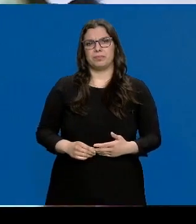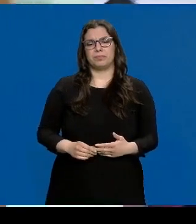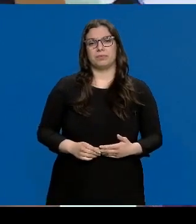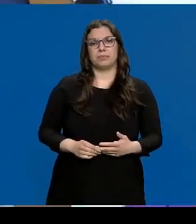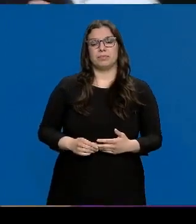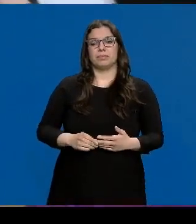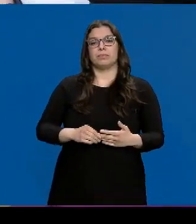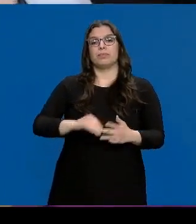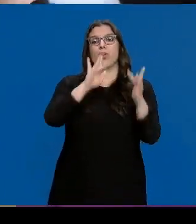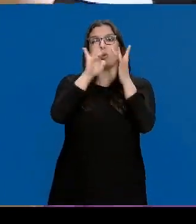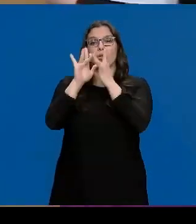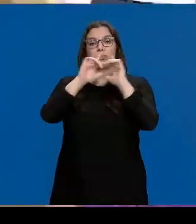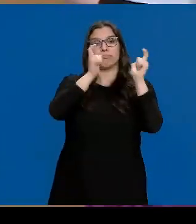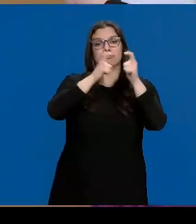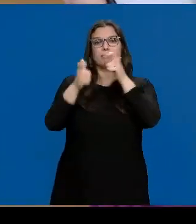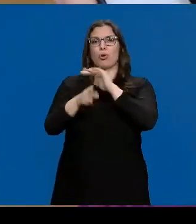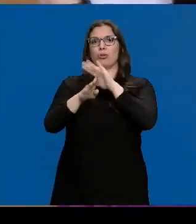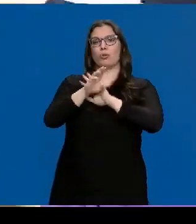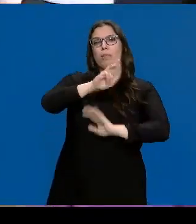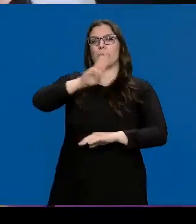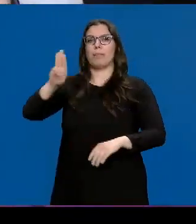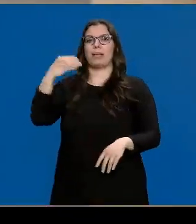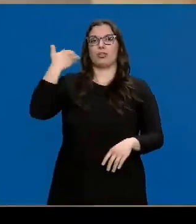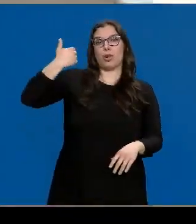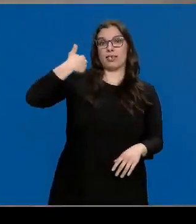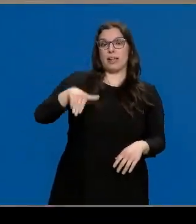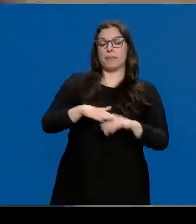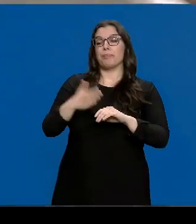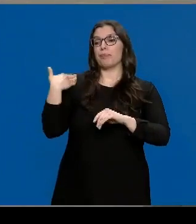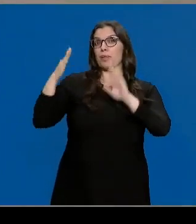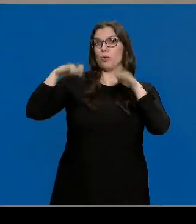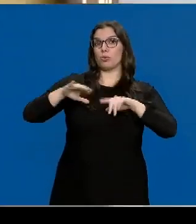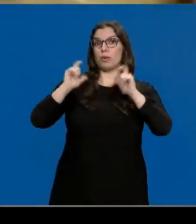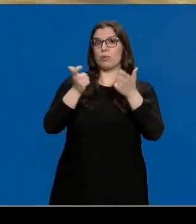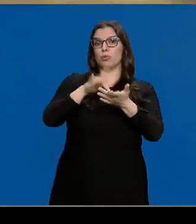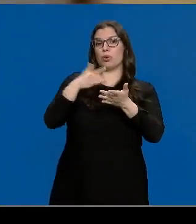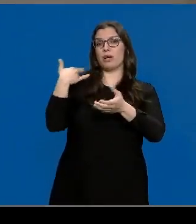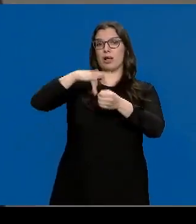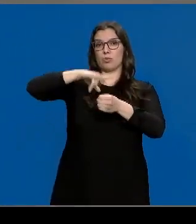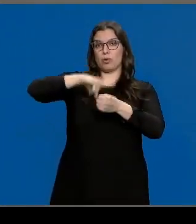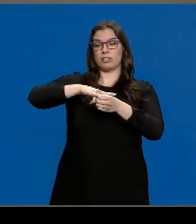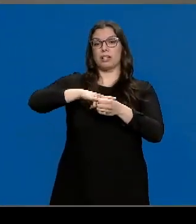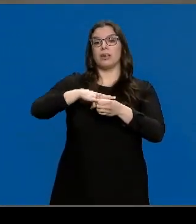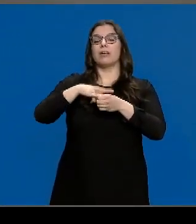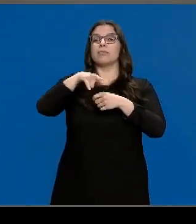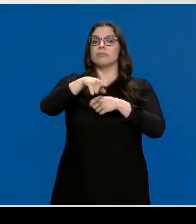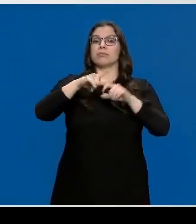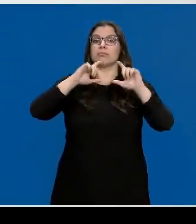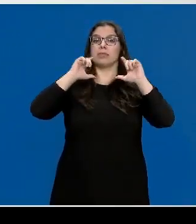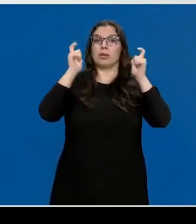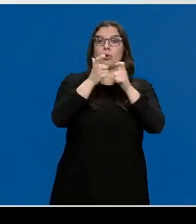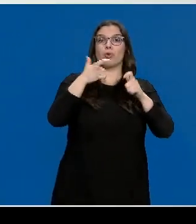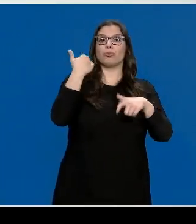Continúan los contactos entre Partido Popular y Soria Ya. La última reunión se producía este lunes. Con el apoyo de la formación soriana,